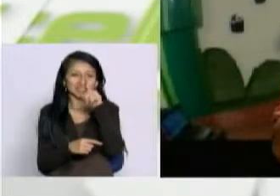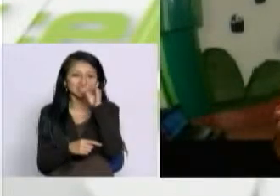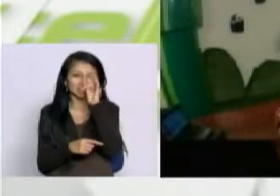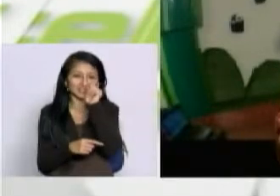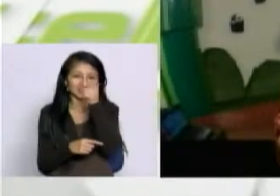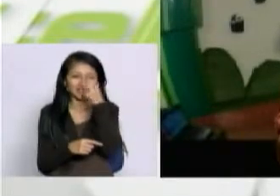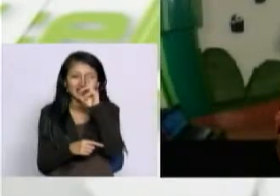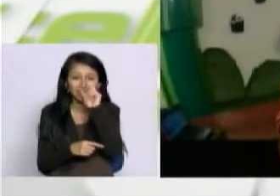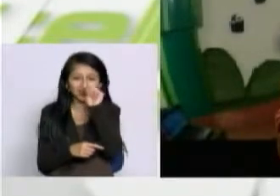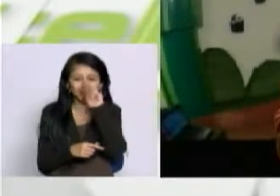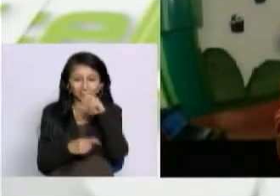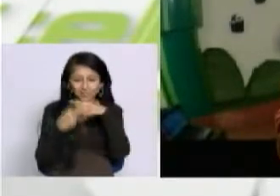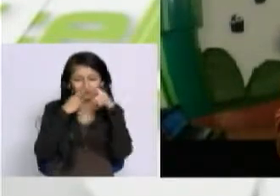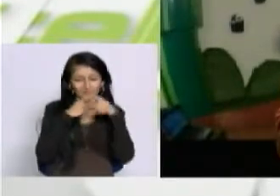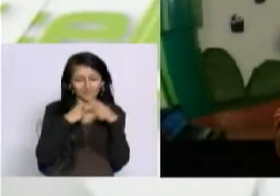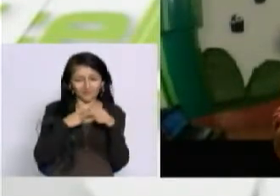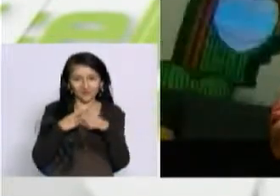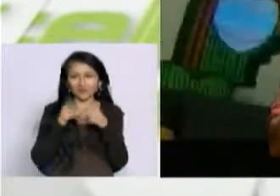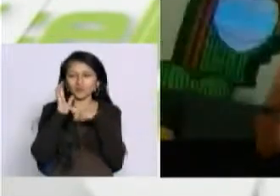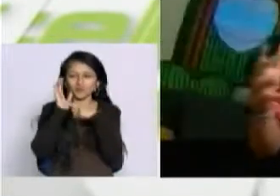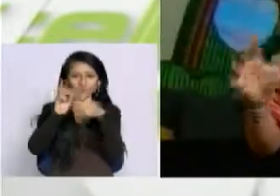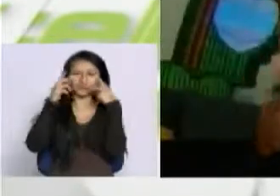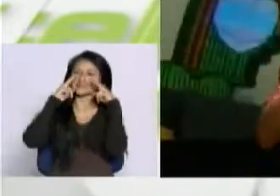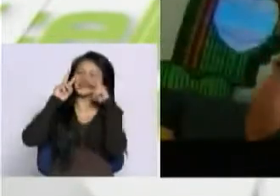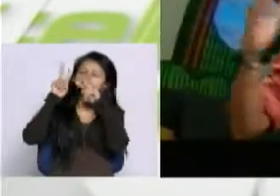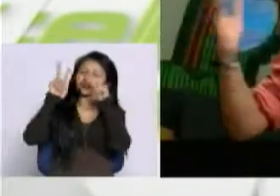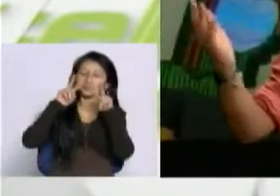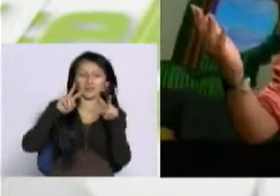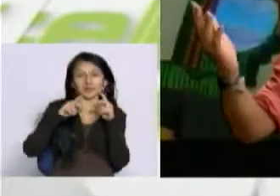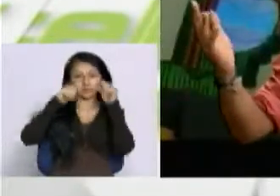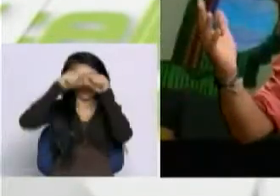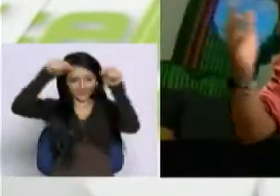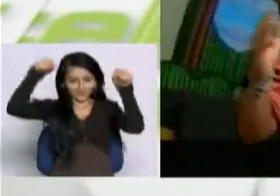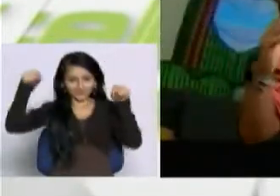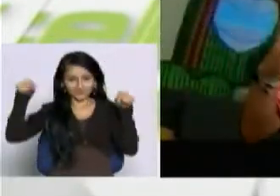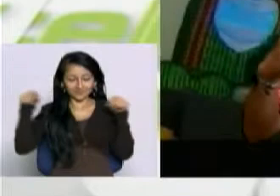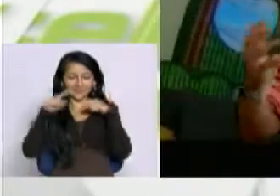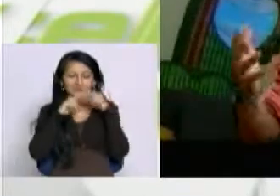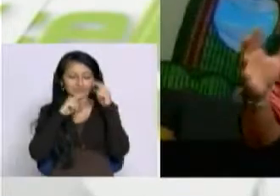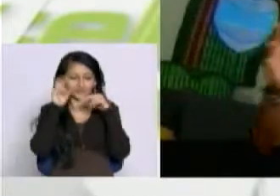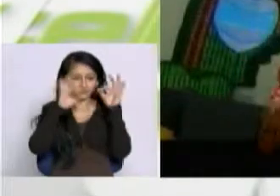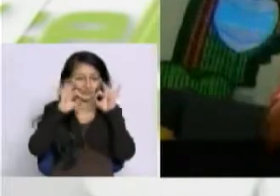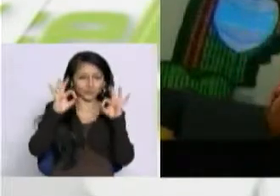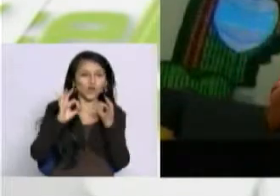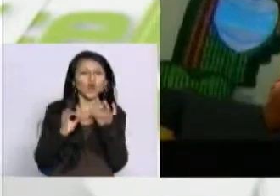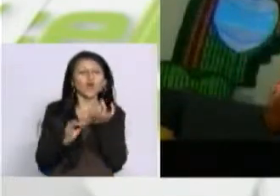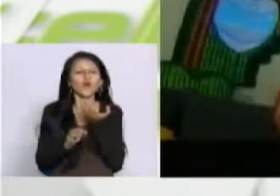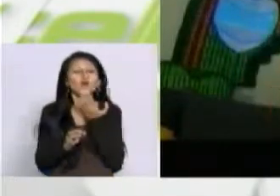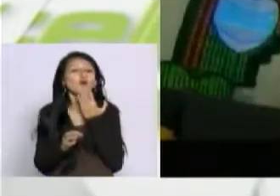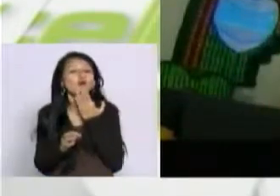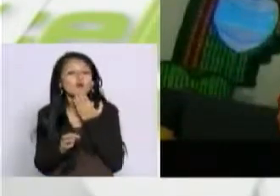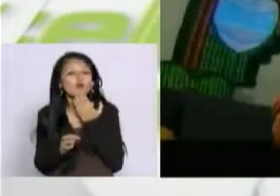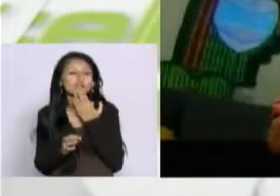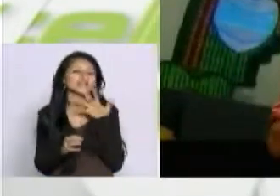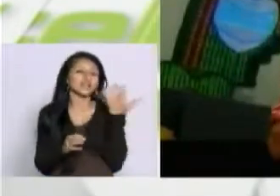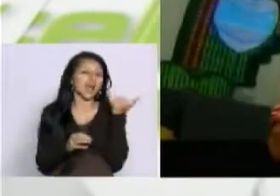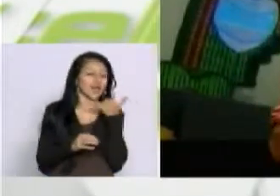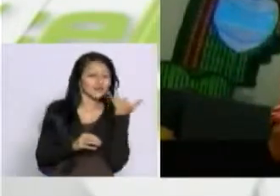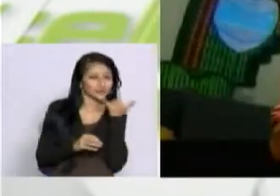Flickr. Esos van a estar ahí reflejados. El set está diseñado, pues los colores hacia los